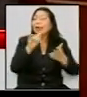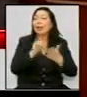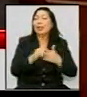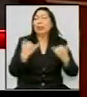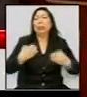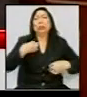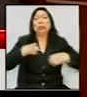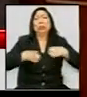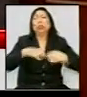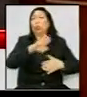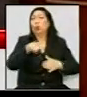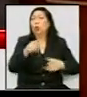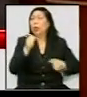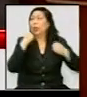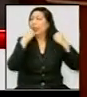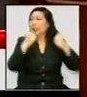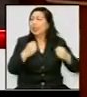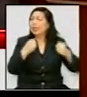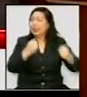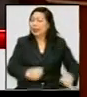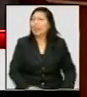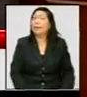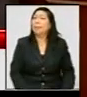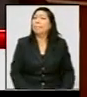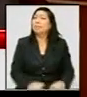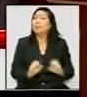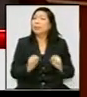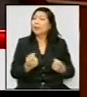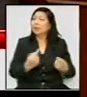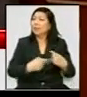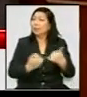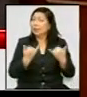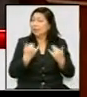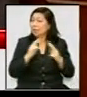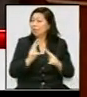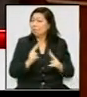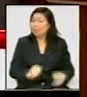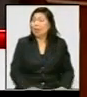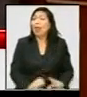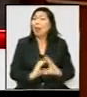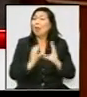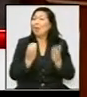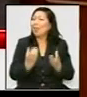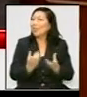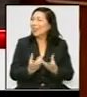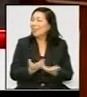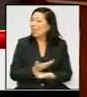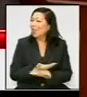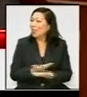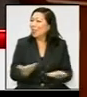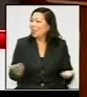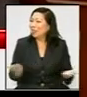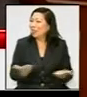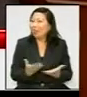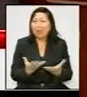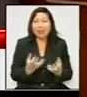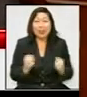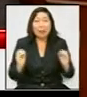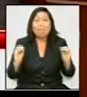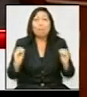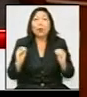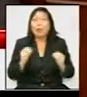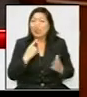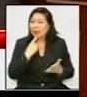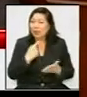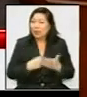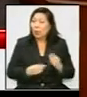este momento en movilización. Si bien en esta situación el Congreso no quiere funcionar porque quieren